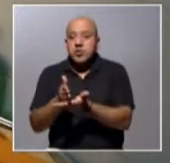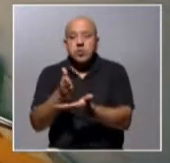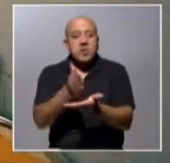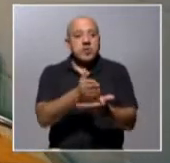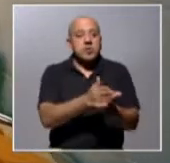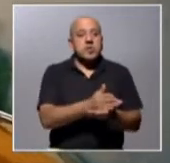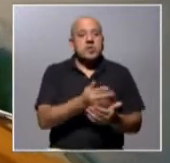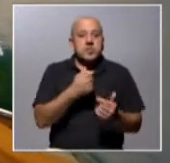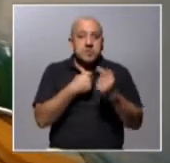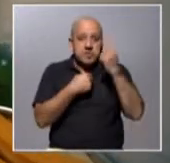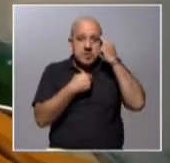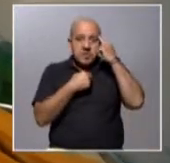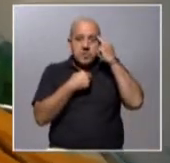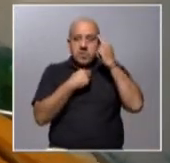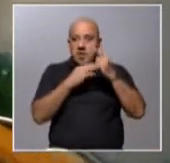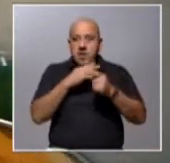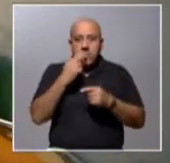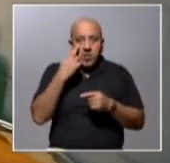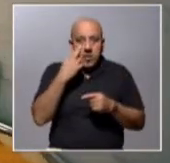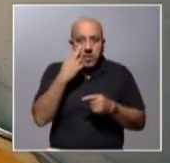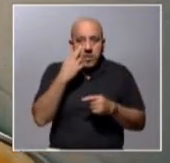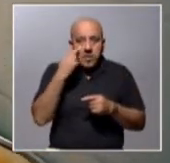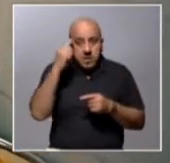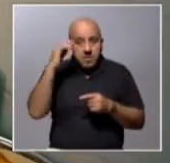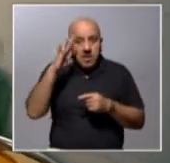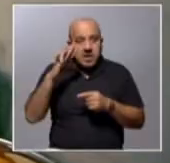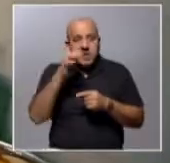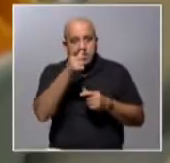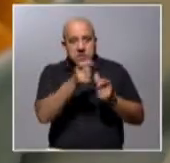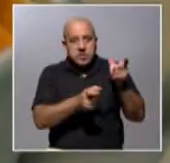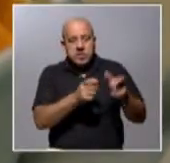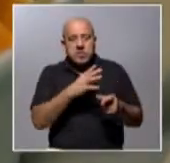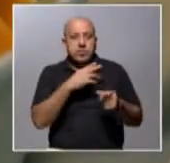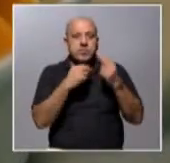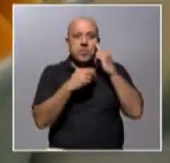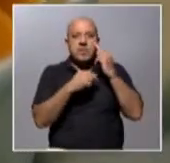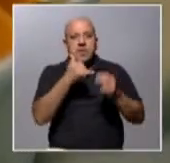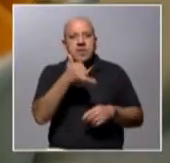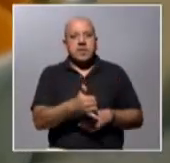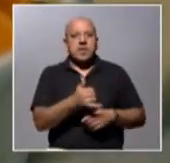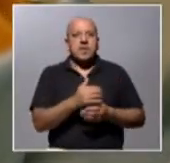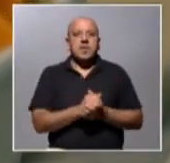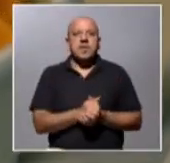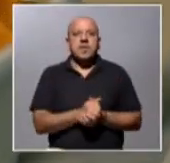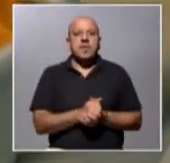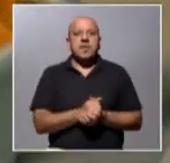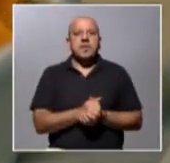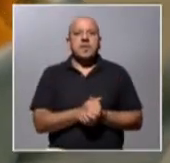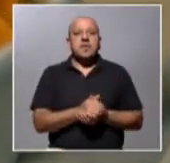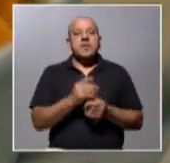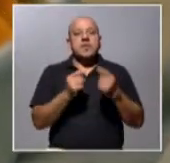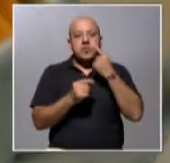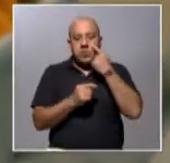Si pensamos que tenemos problemas, imagínate la gente que está peor que uno. Bueno, mira, vi la publicación de Tomás en